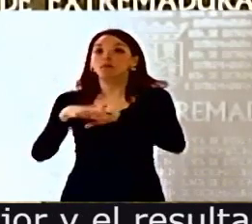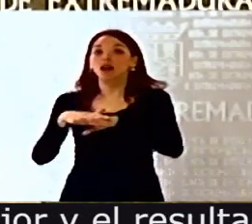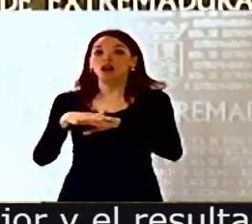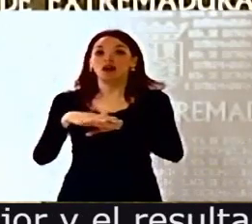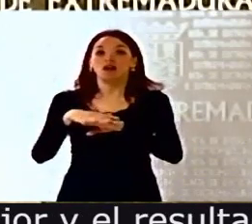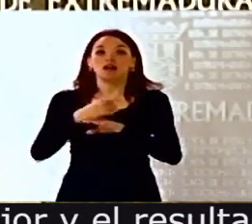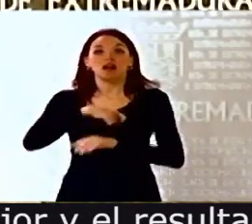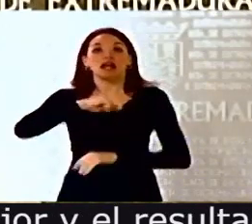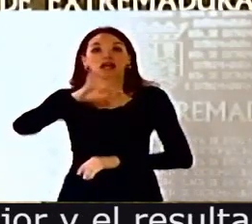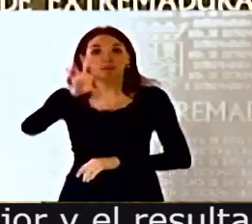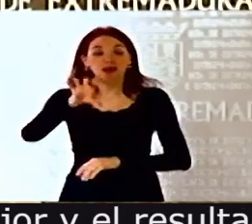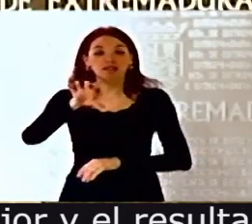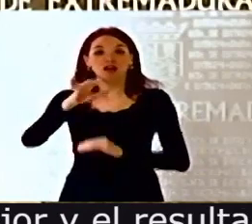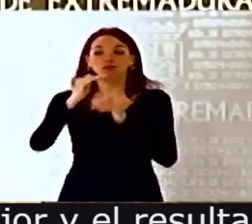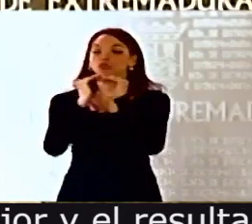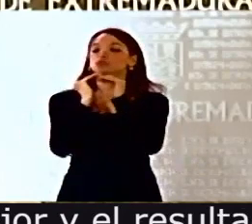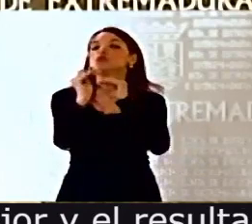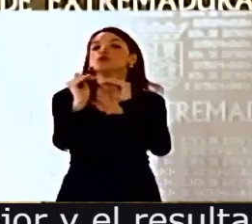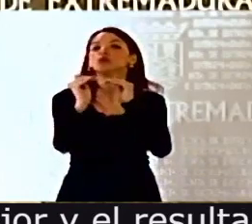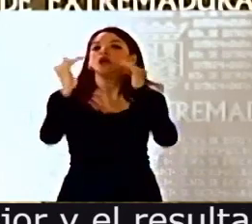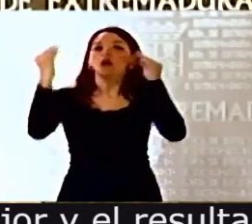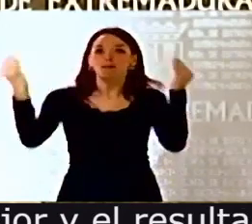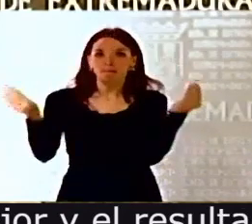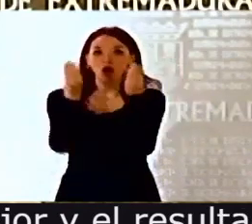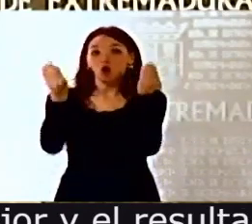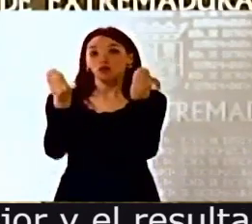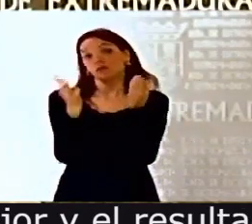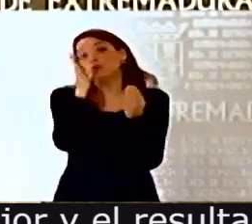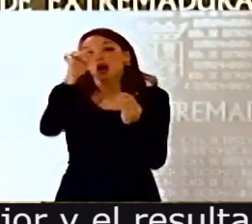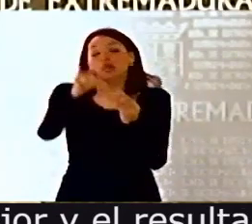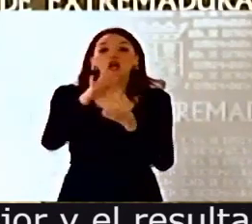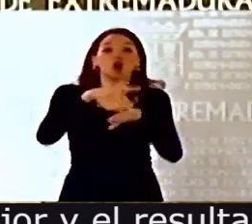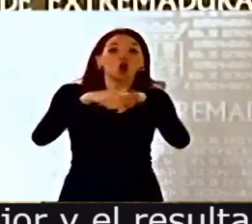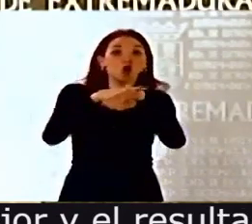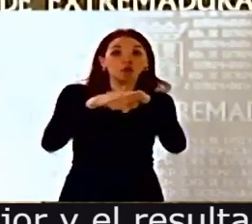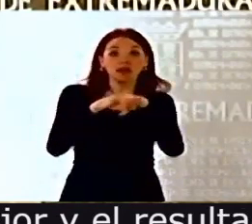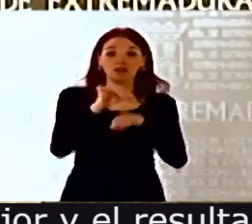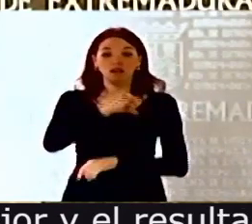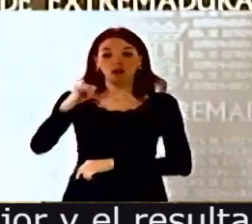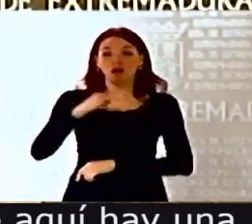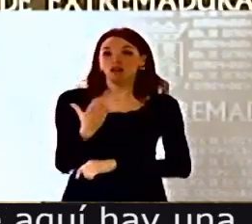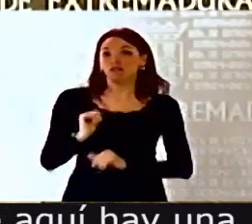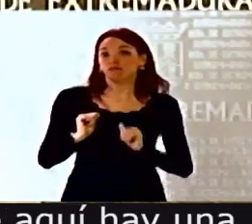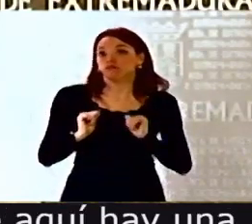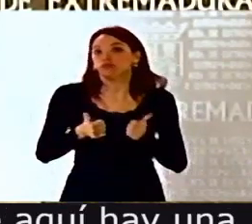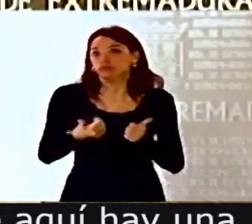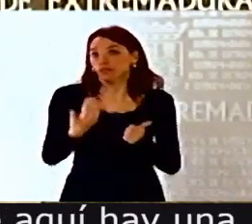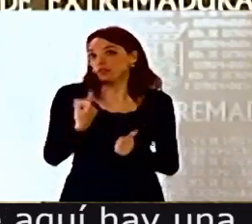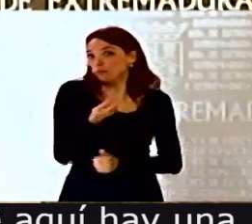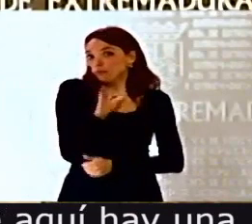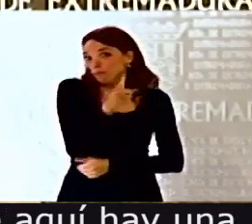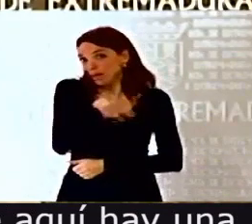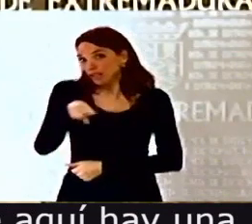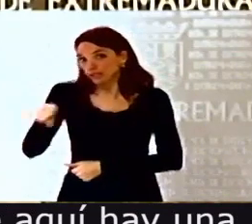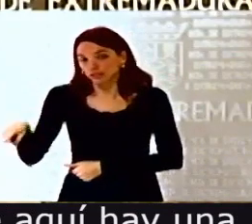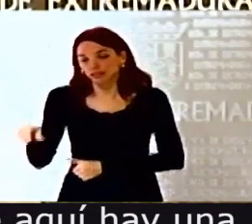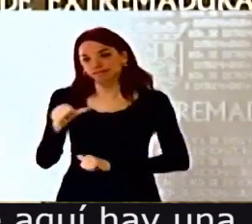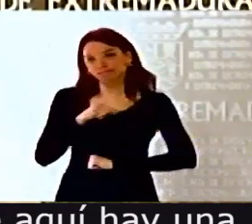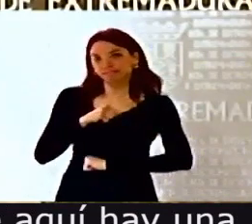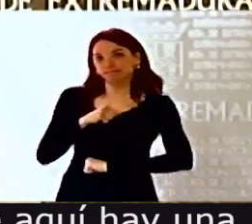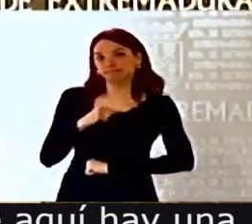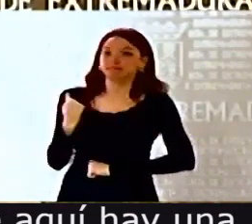mejor, porque aquí hay una gente que son los gobiernos autonómicos que han arrancado hace unos meses y que necesitan mucho del Gobierno de